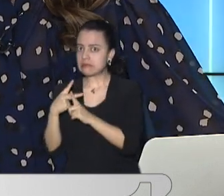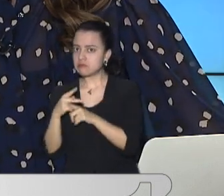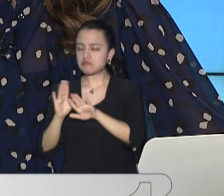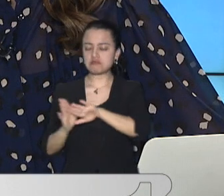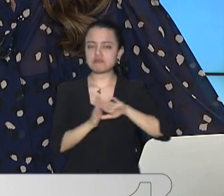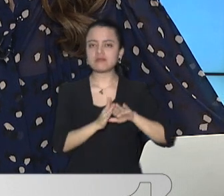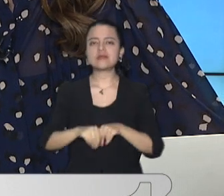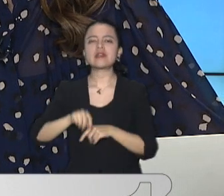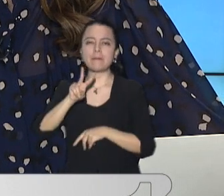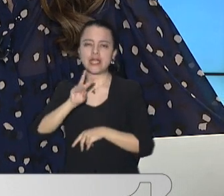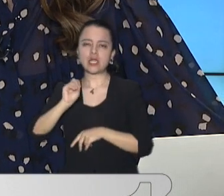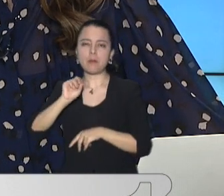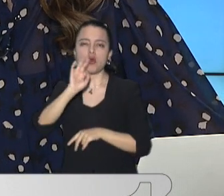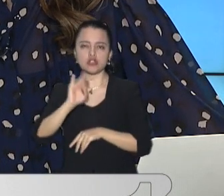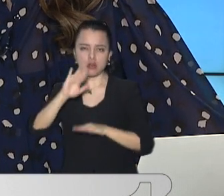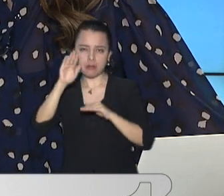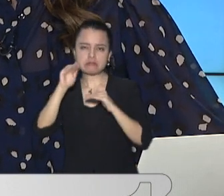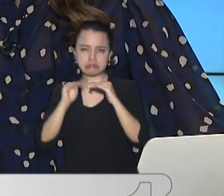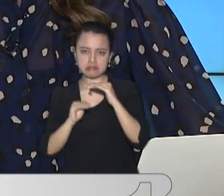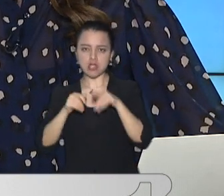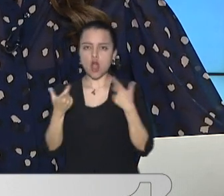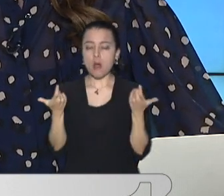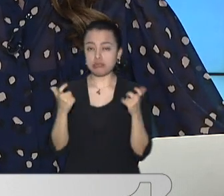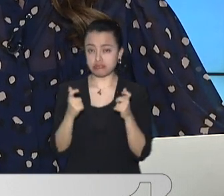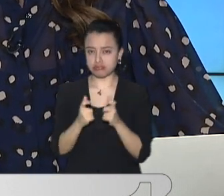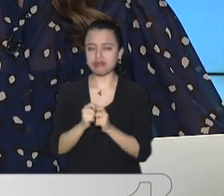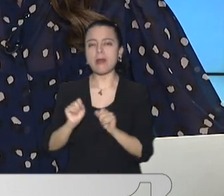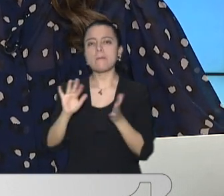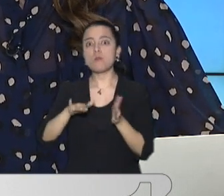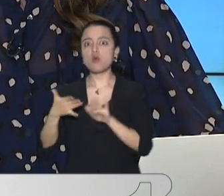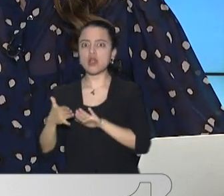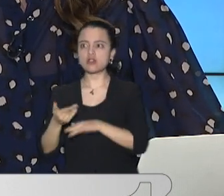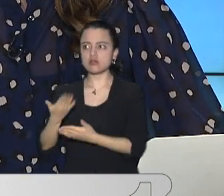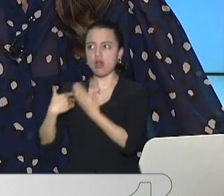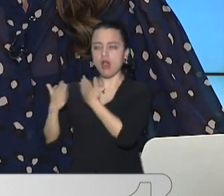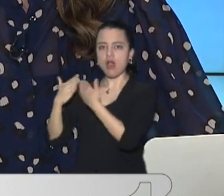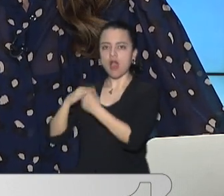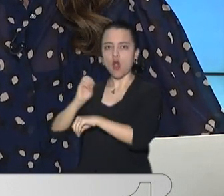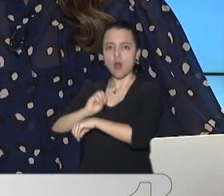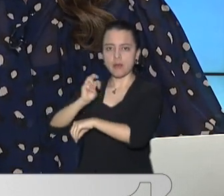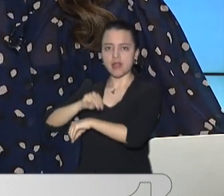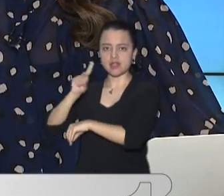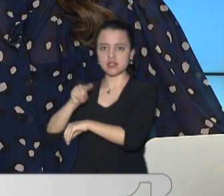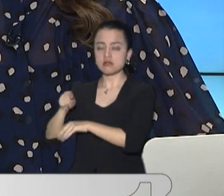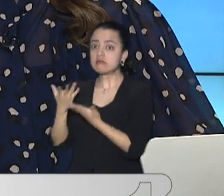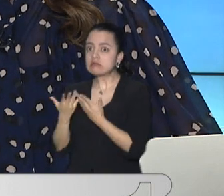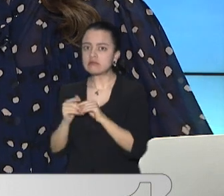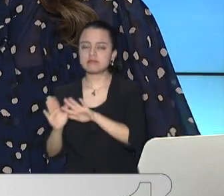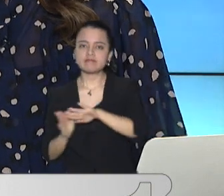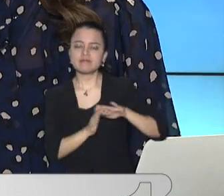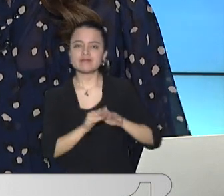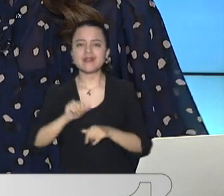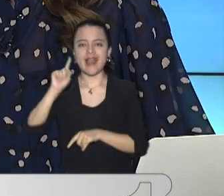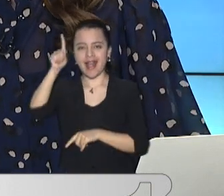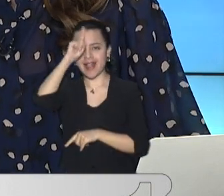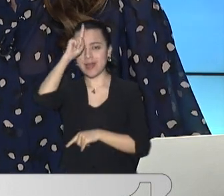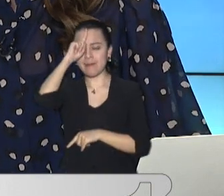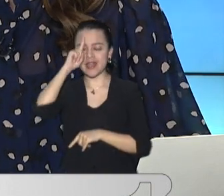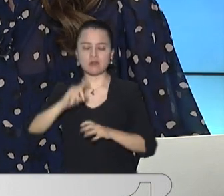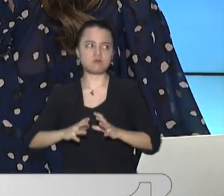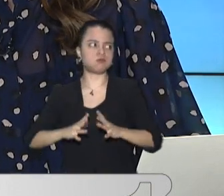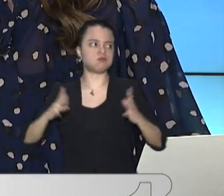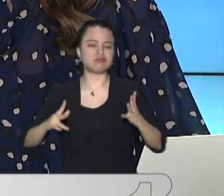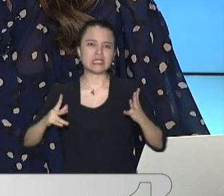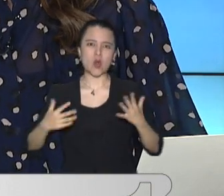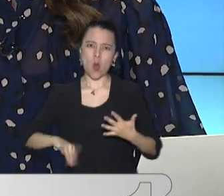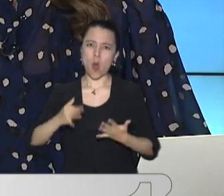Disminuyeron un 20% las muertes por coronavirus en la última semana, según las cifras de la OMS, e incautan en Alemania el mayor